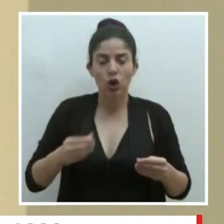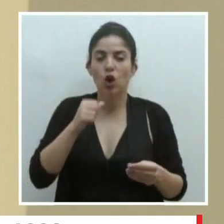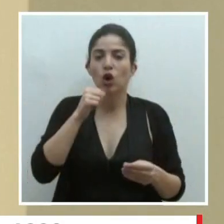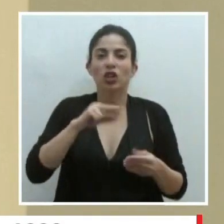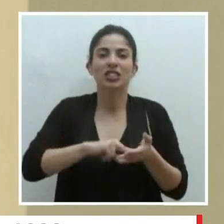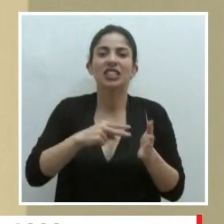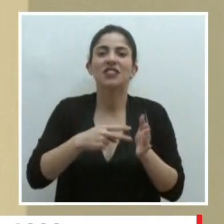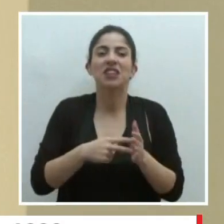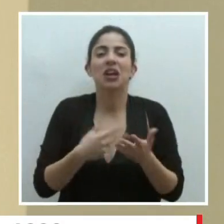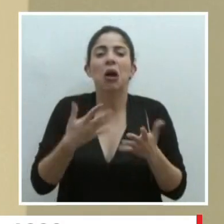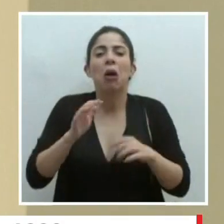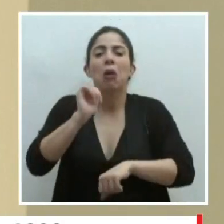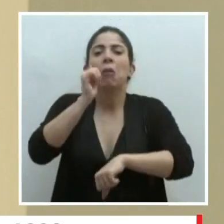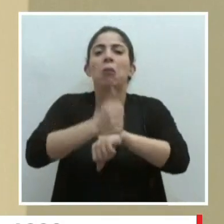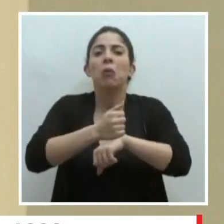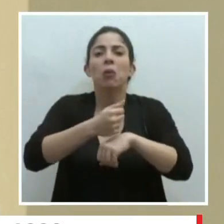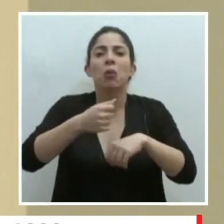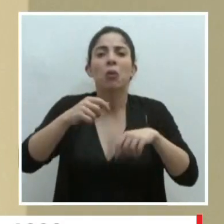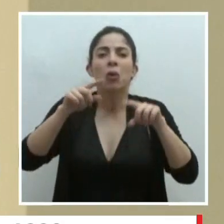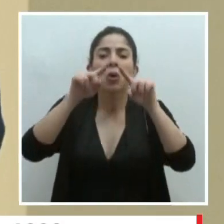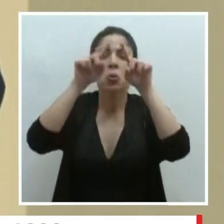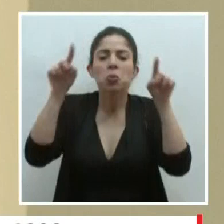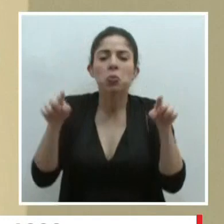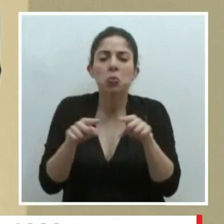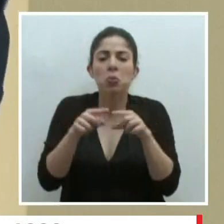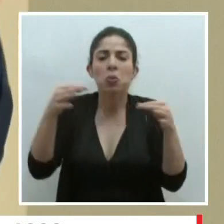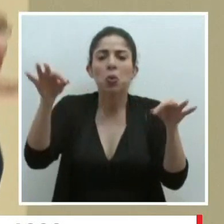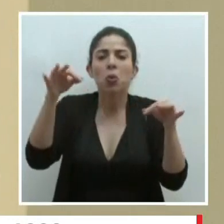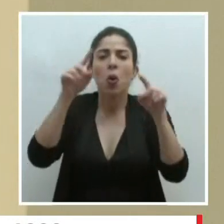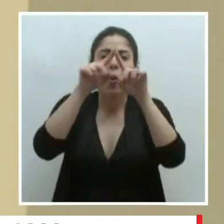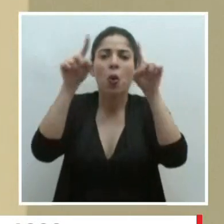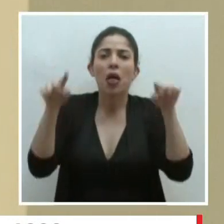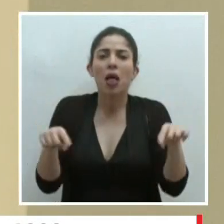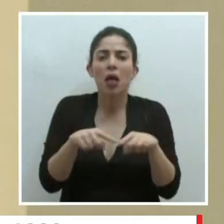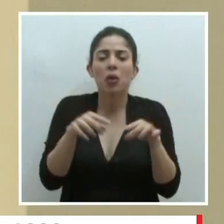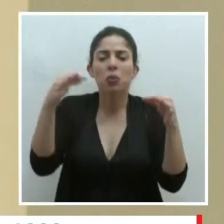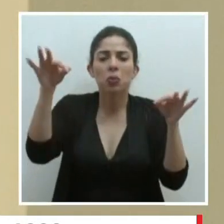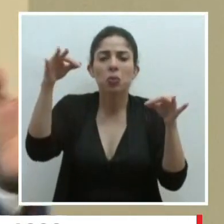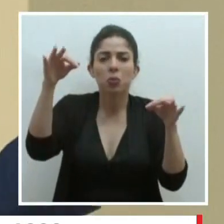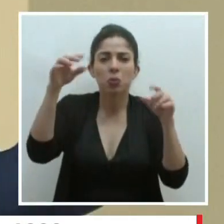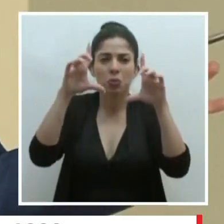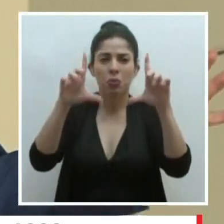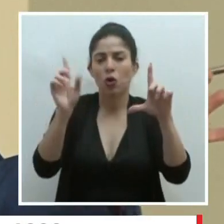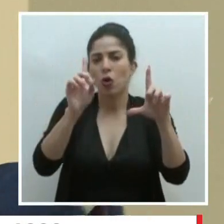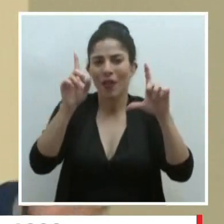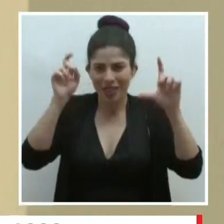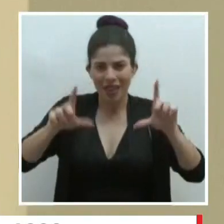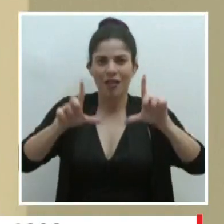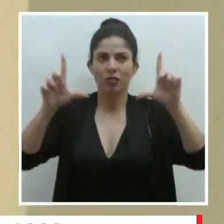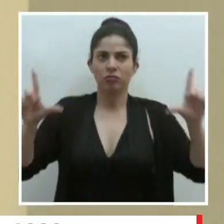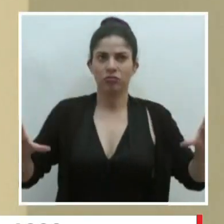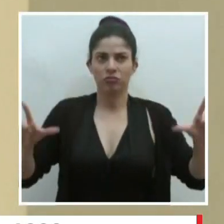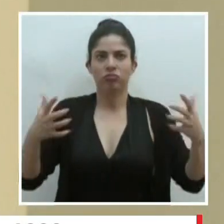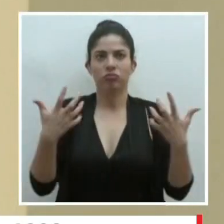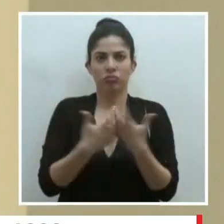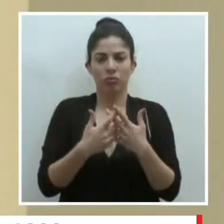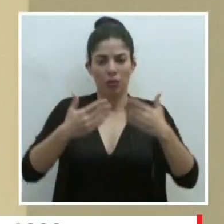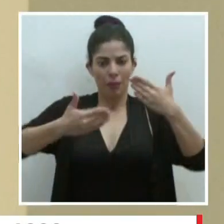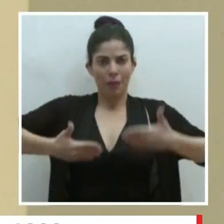trata de poner simplemente un semicírculo pequeñito, ¿verdad?, o un cuadrito pequeñito enfrente, sino que tiene que tener razonabilidad en lo que